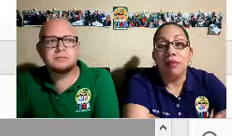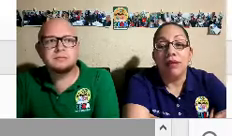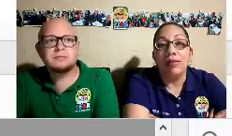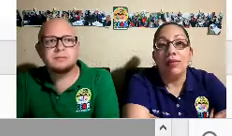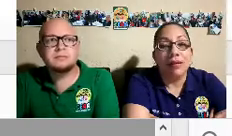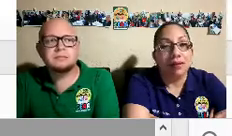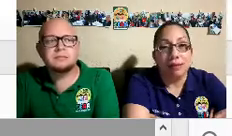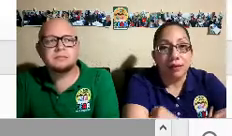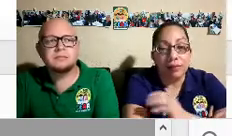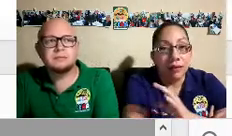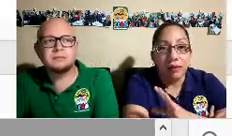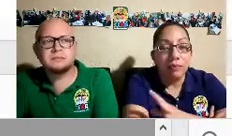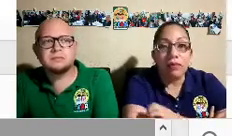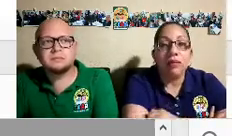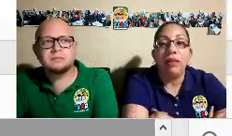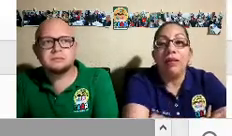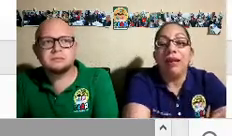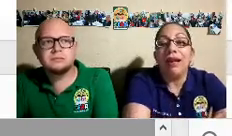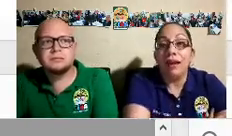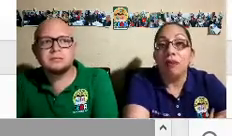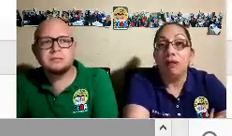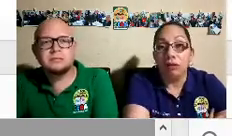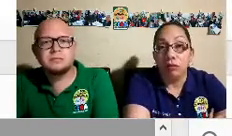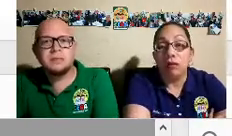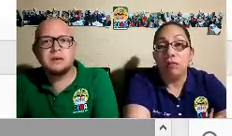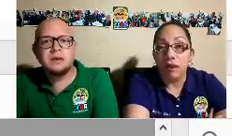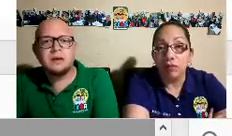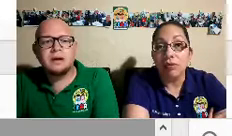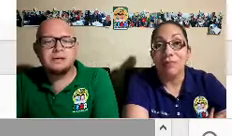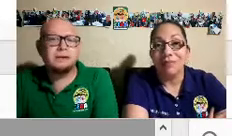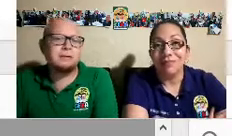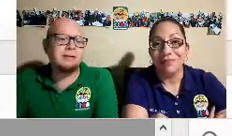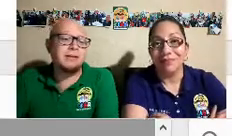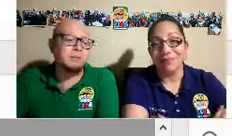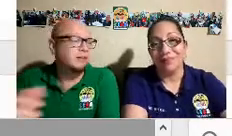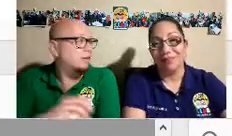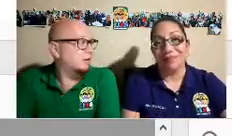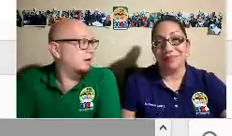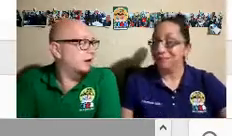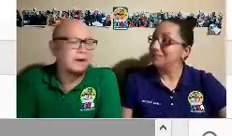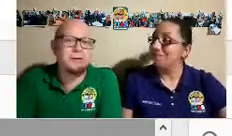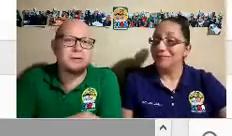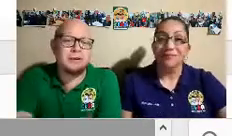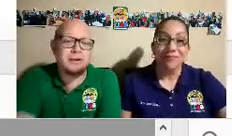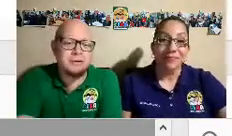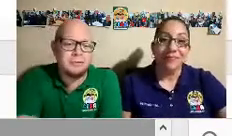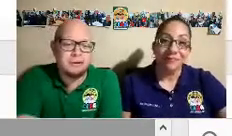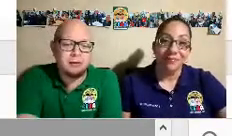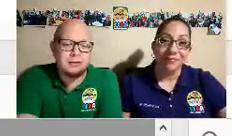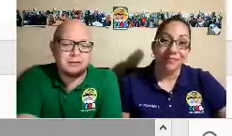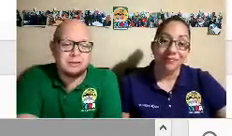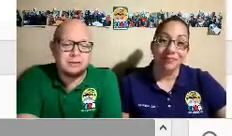matemáticas ahorita se centra precisamente en la longitud de los objetos. Así es, familia SEA, pues hasta aquí ha llegado el video del día de